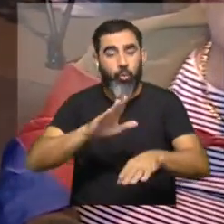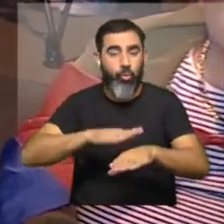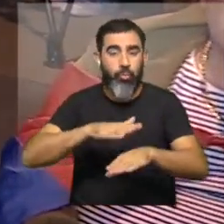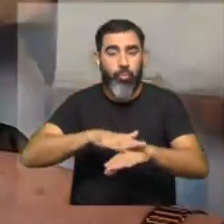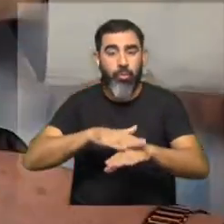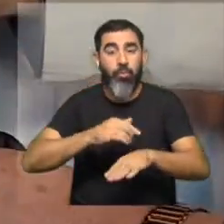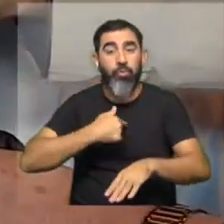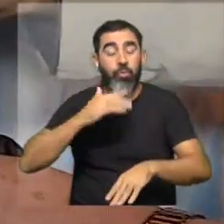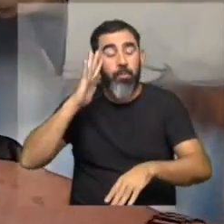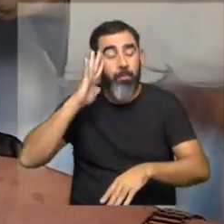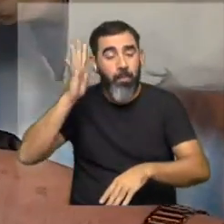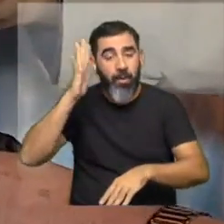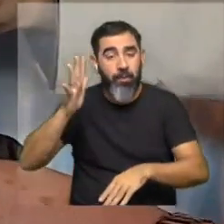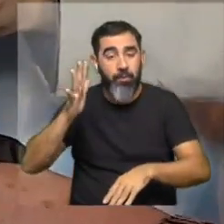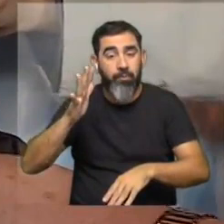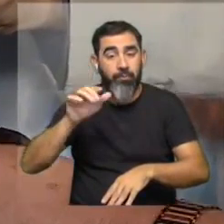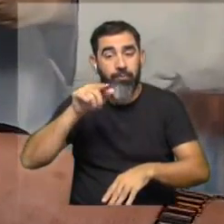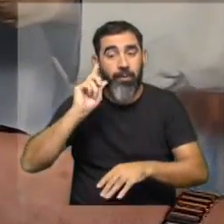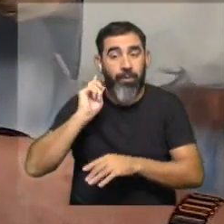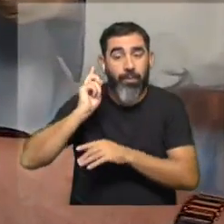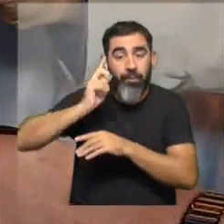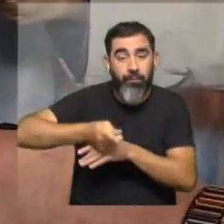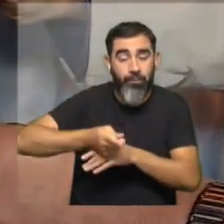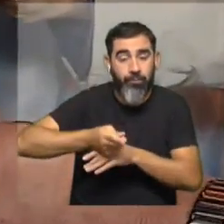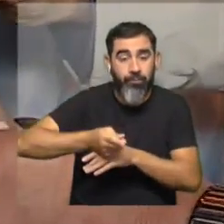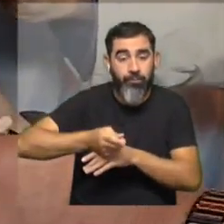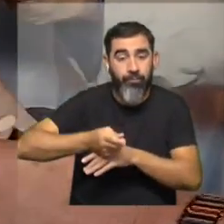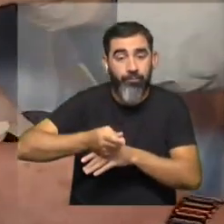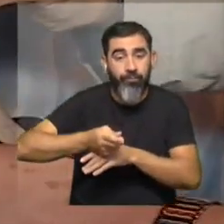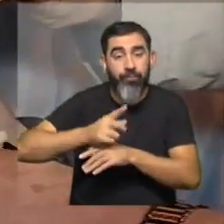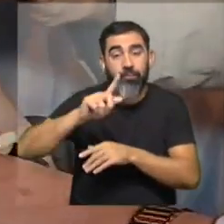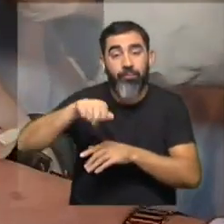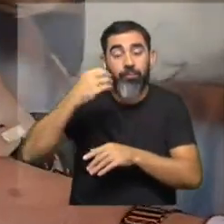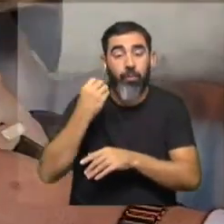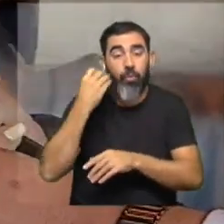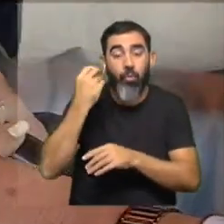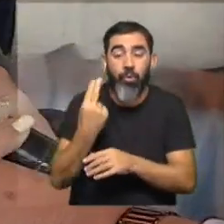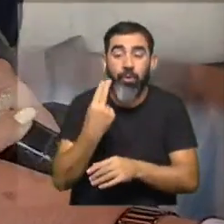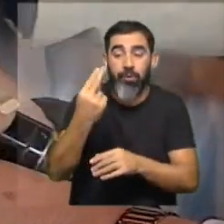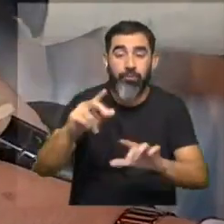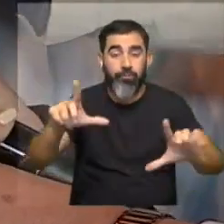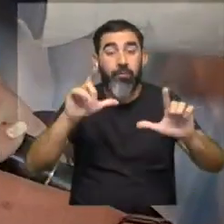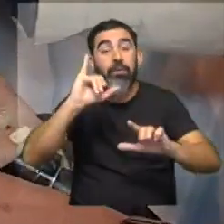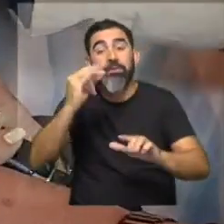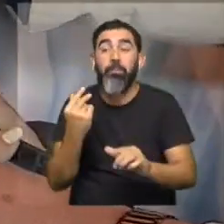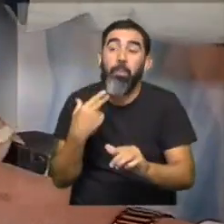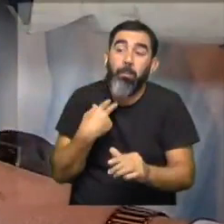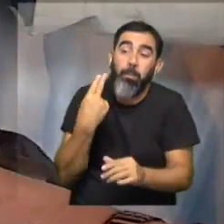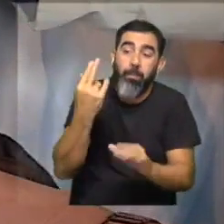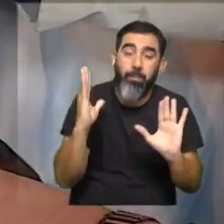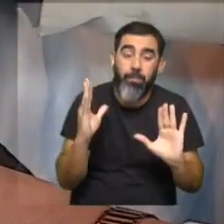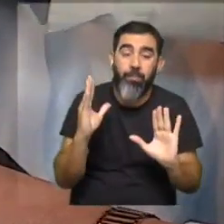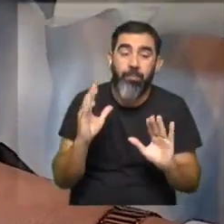Yo supongo que ese tipo de decisiones se toman después que el Congreso nos habilite, si es que nos habilita. ¿Hablamos pero de